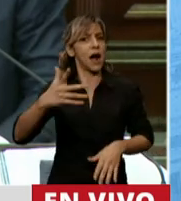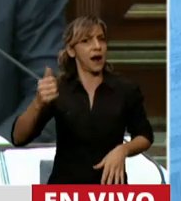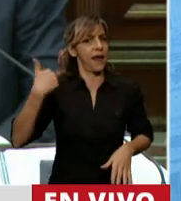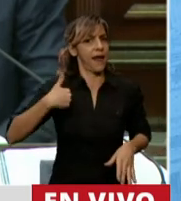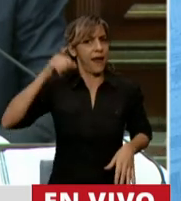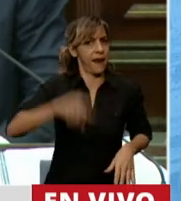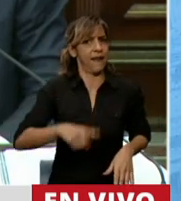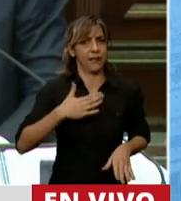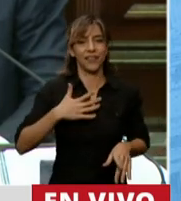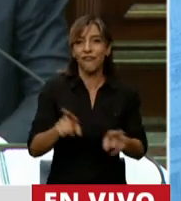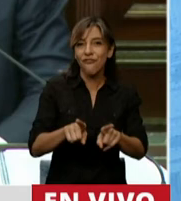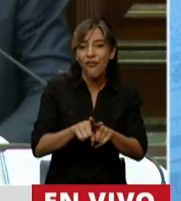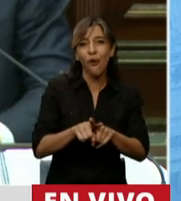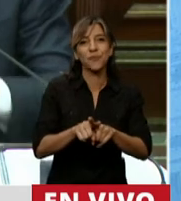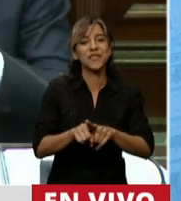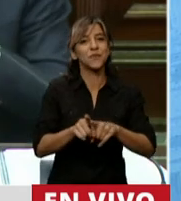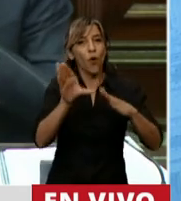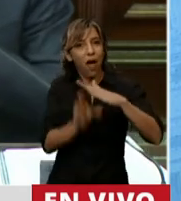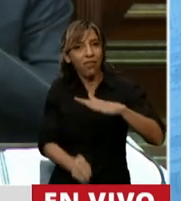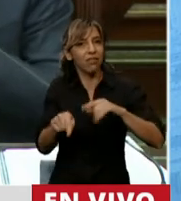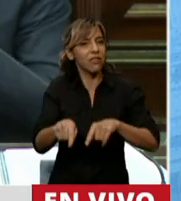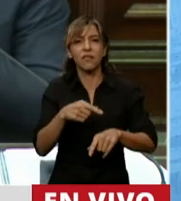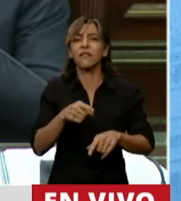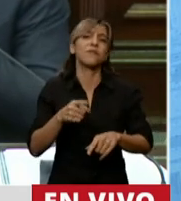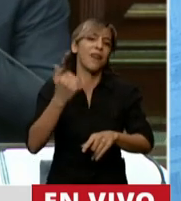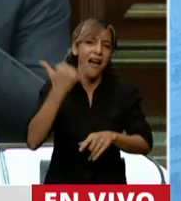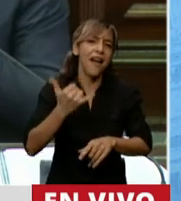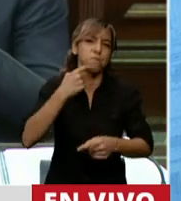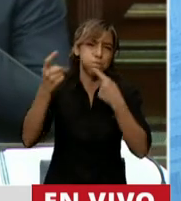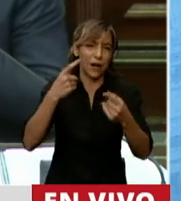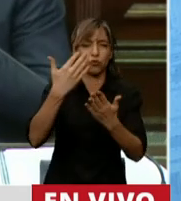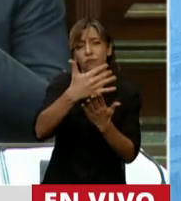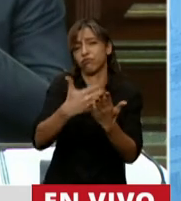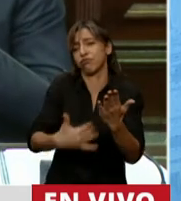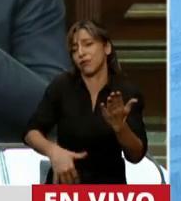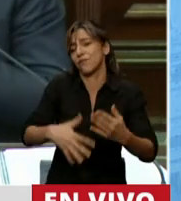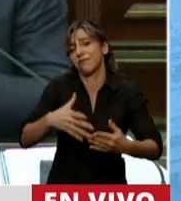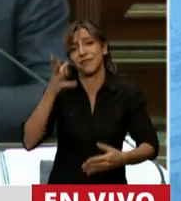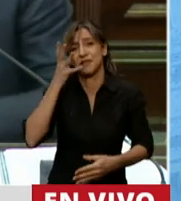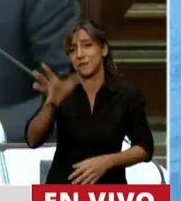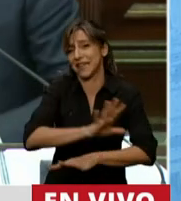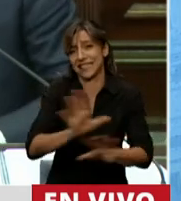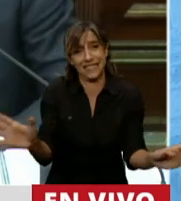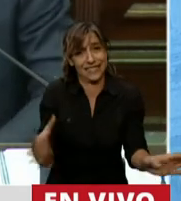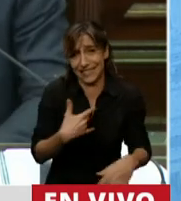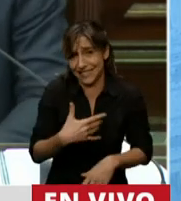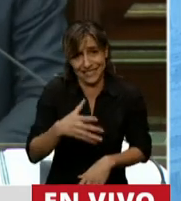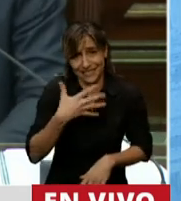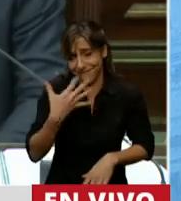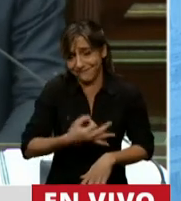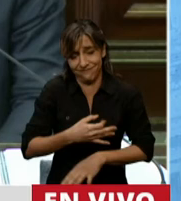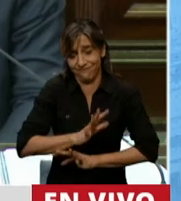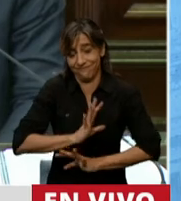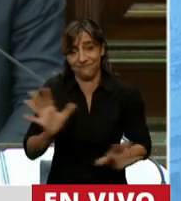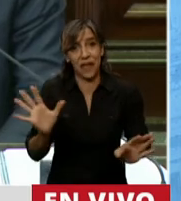la Antártida en esas tantas preguntas que se hicieron, insólita cantidad de preguntas, porque insólita cantidad. Y